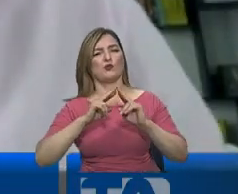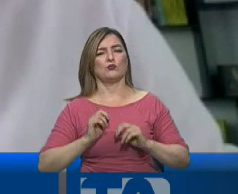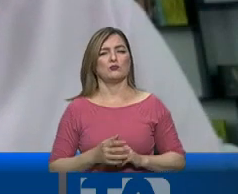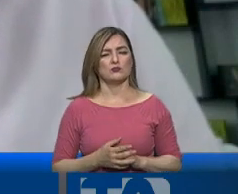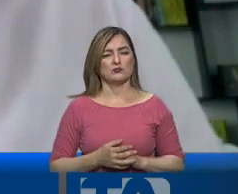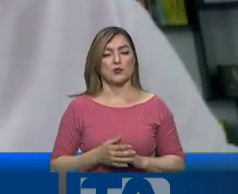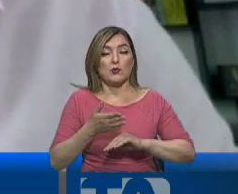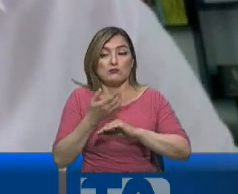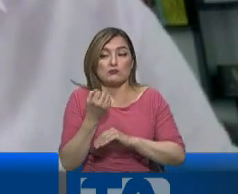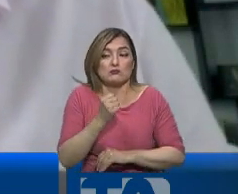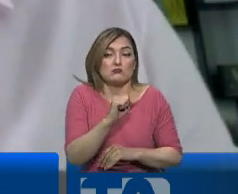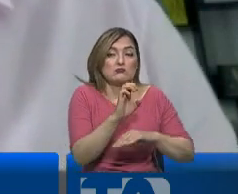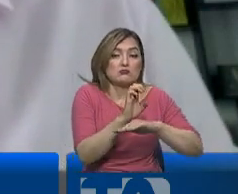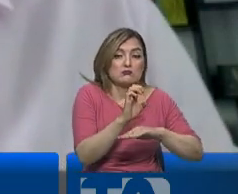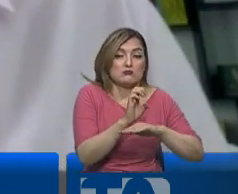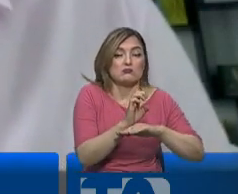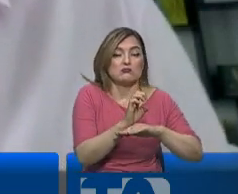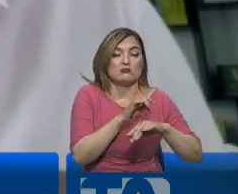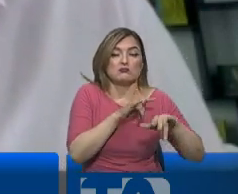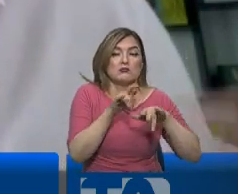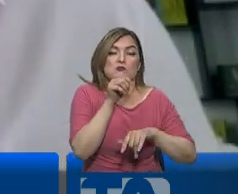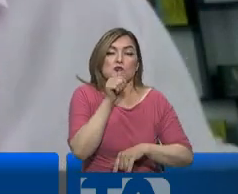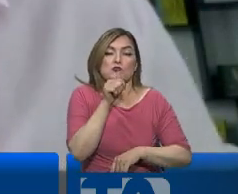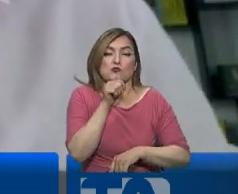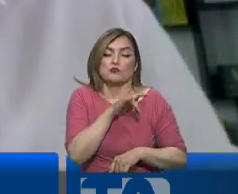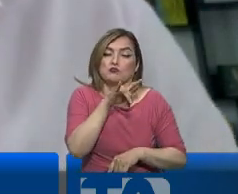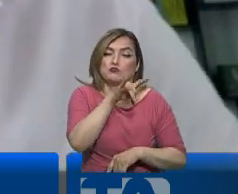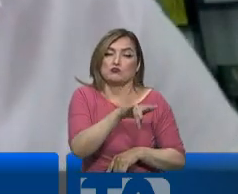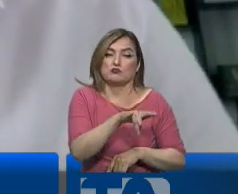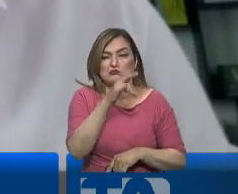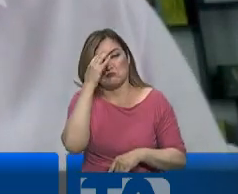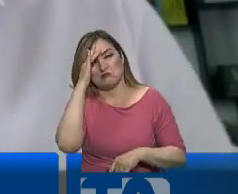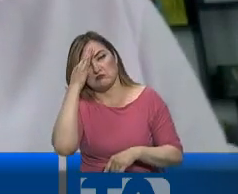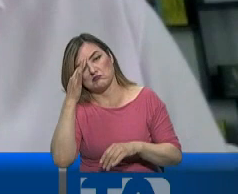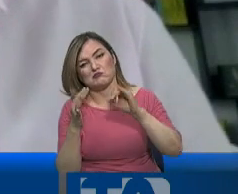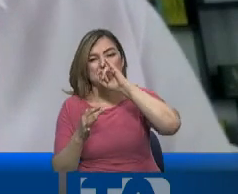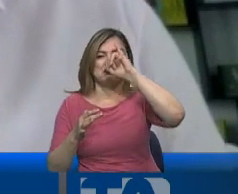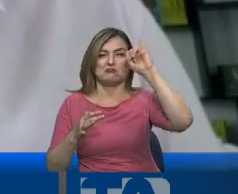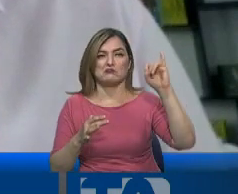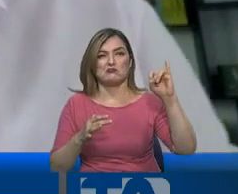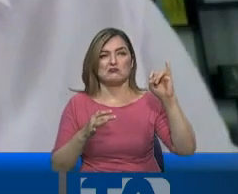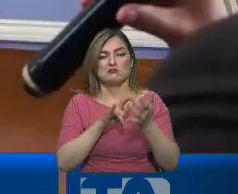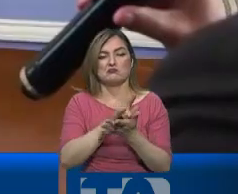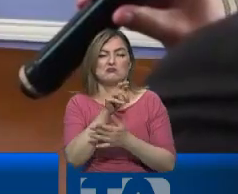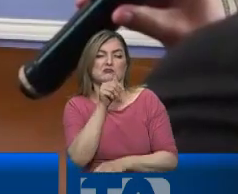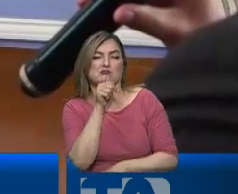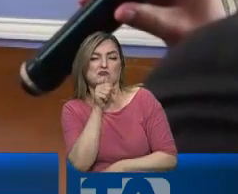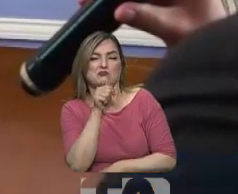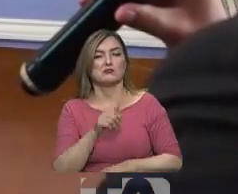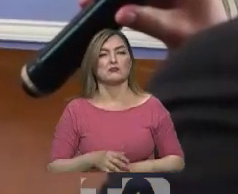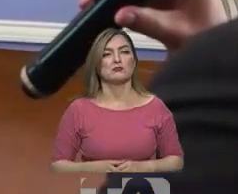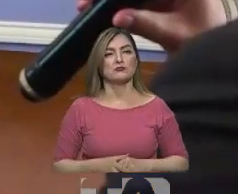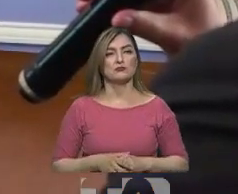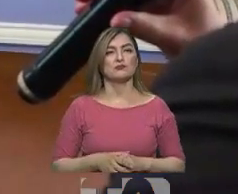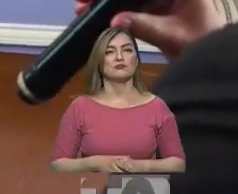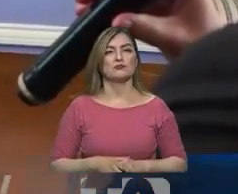que ha viajado a ecuador en varios vuelos privados o como buena izquierdista ha viajado en aviones privados lo cierto es que